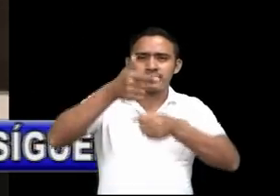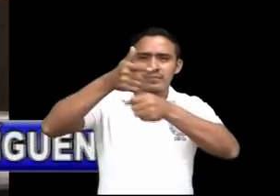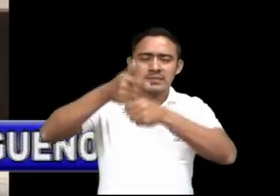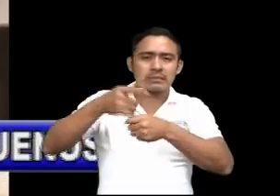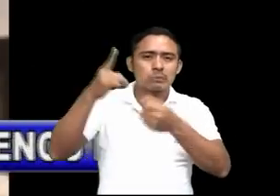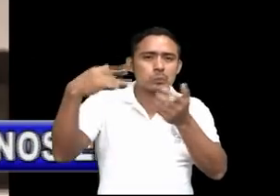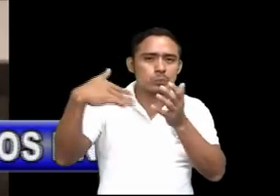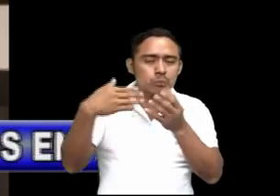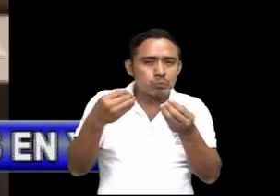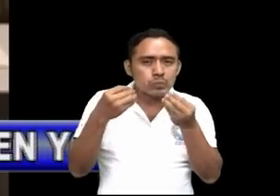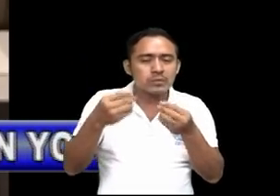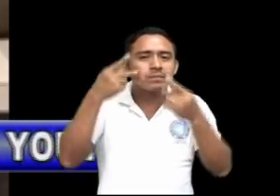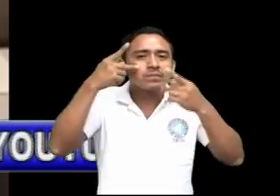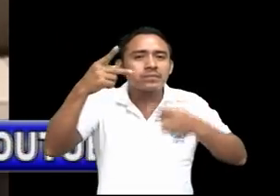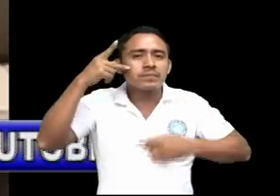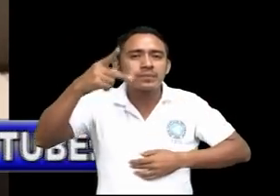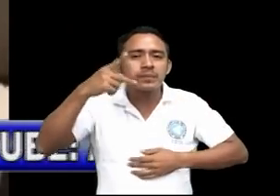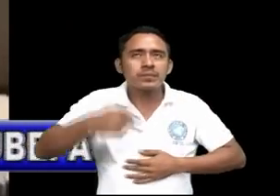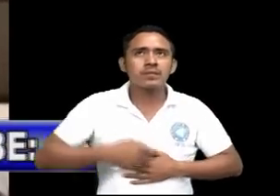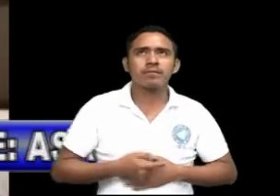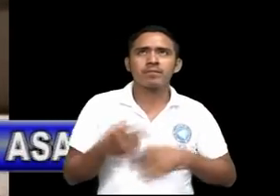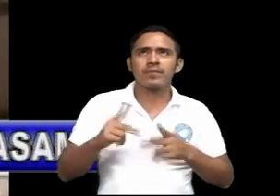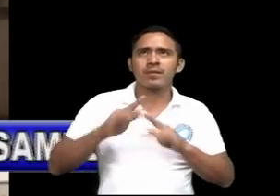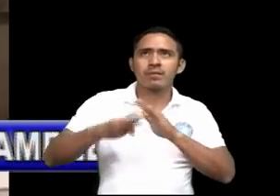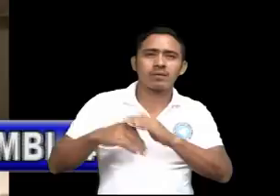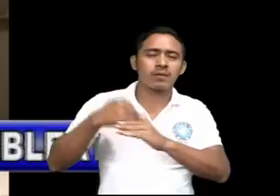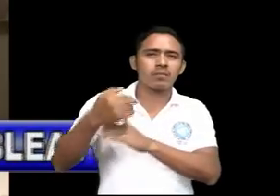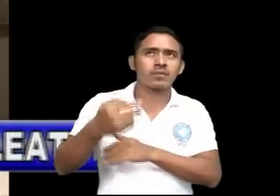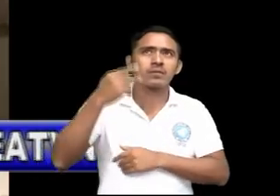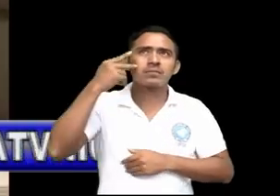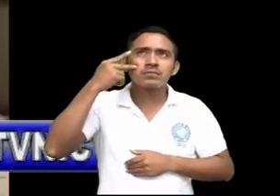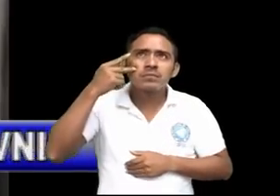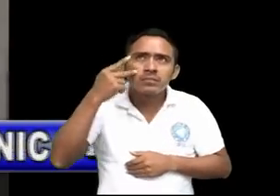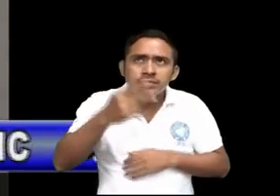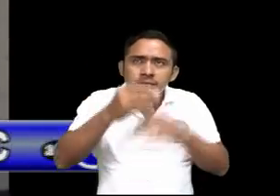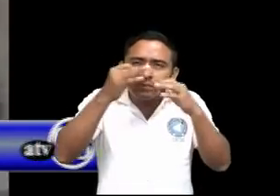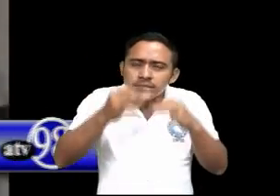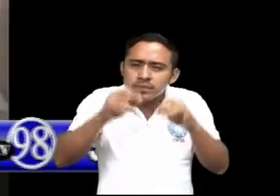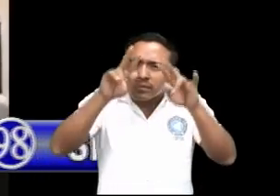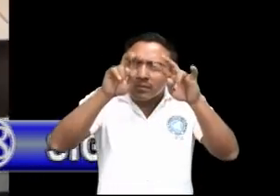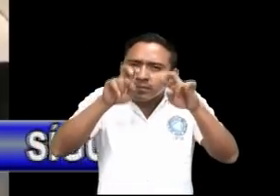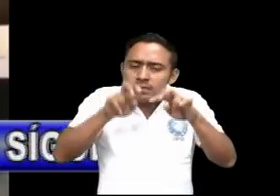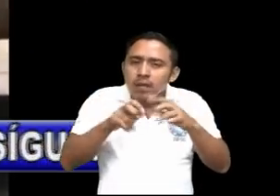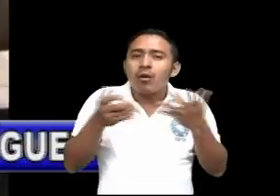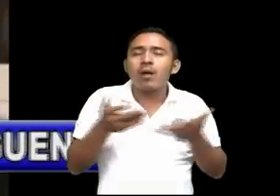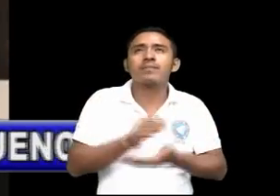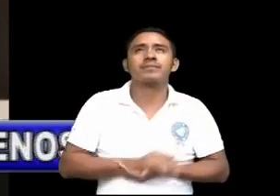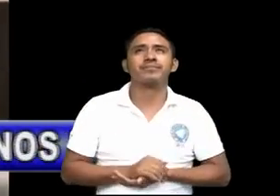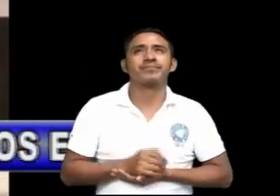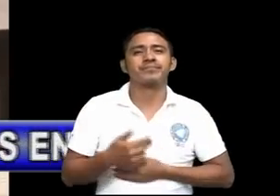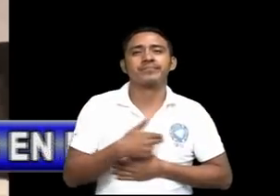y miles de reproducciones, pero después, visto en detalle, se ve claramente que